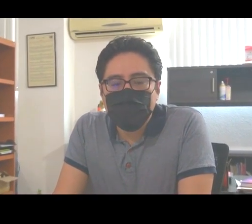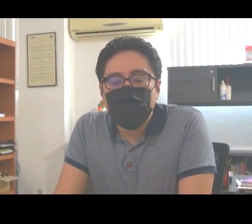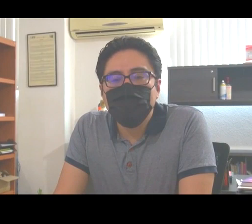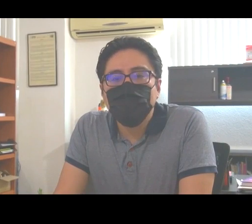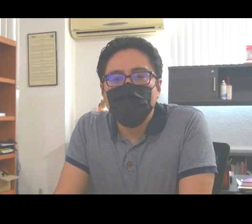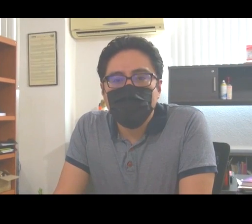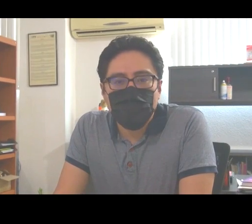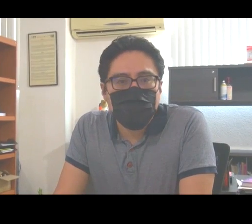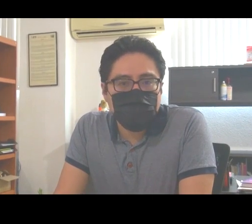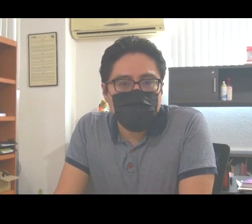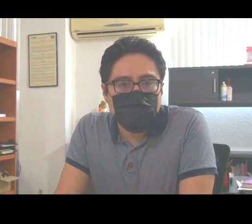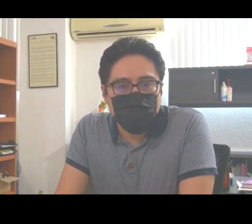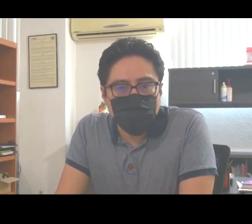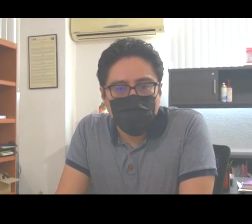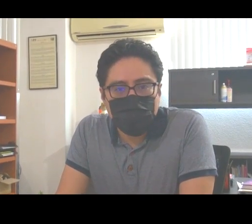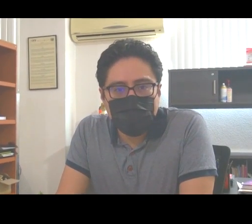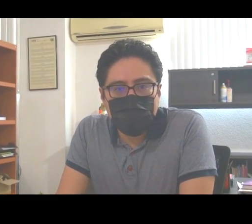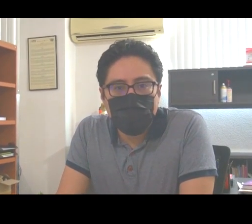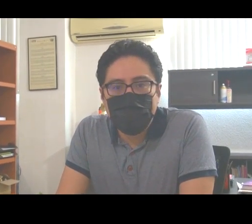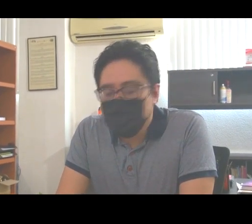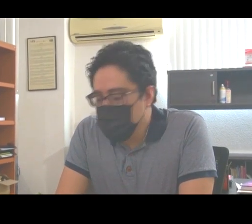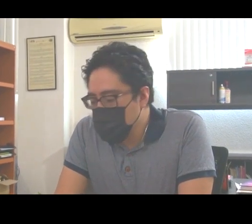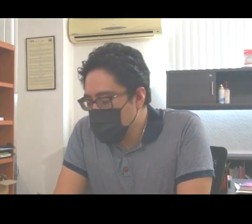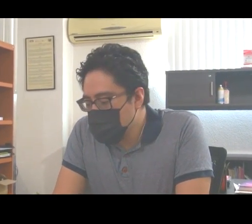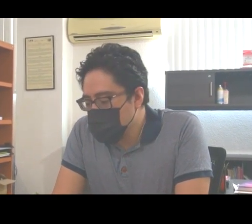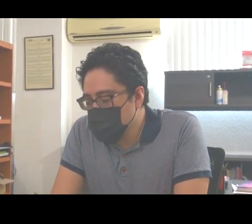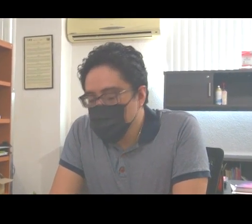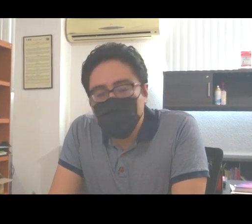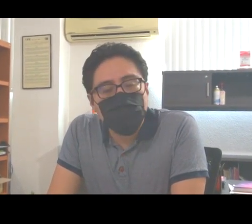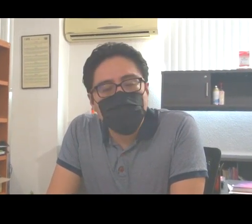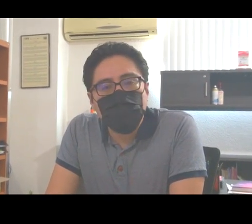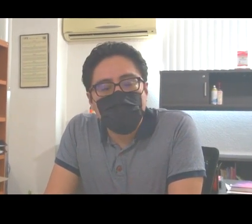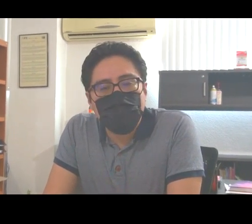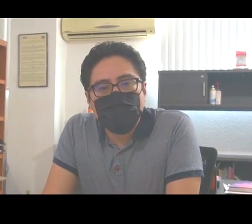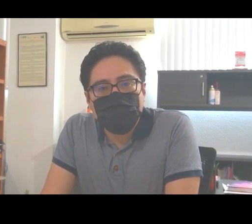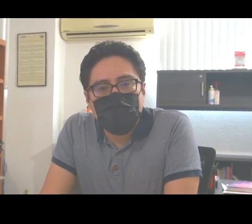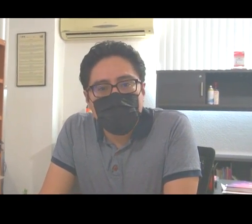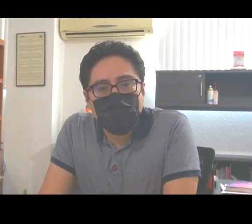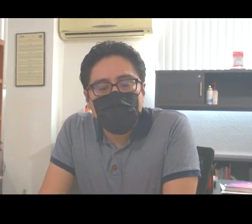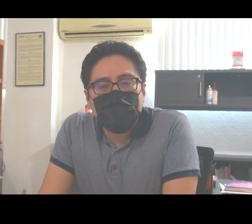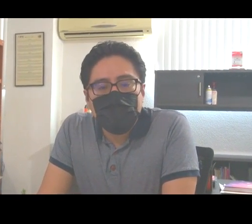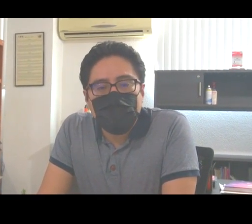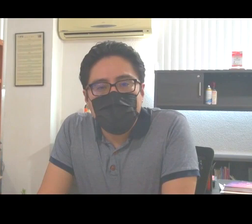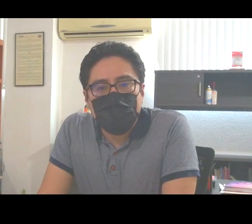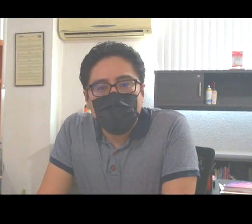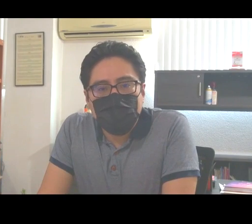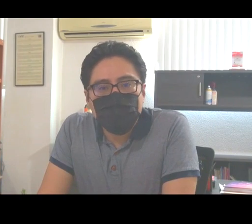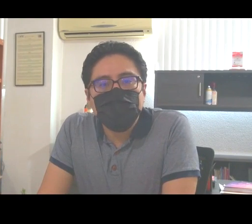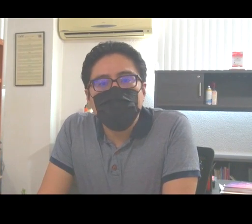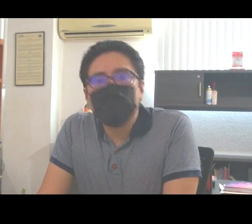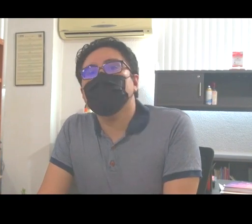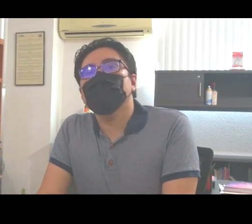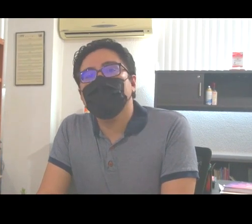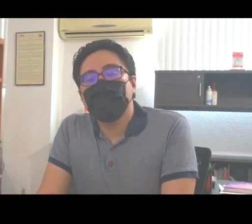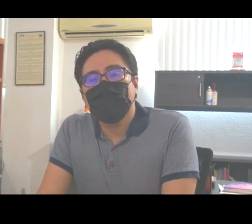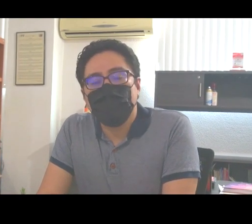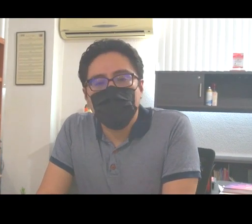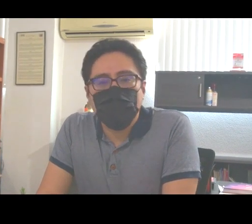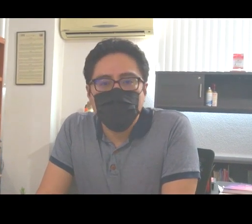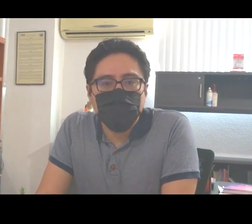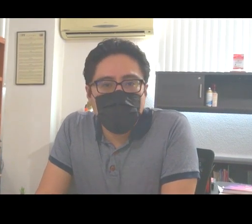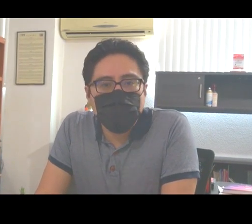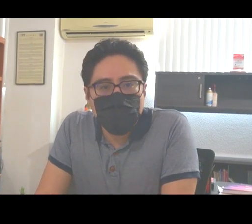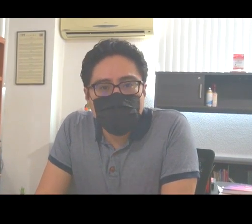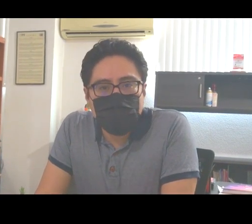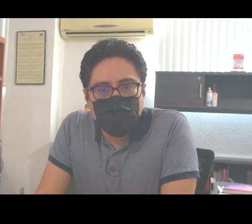Consejo Distrital o supletoriamente en el Consejo General. Ya igual estamos en proceso de capacitar a las personas que fungirán